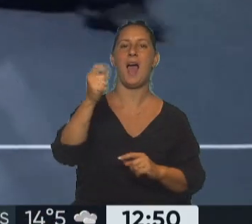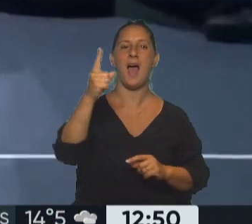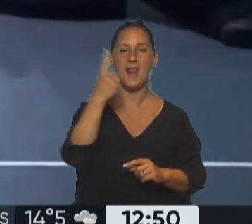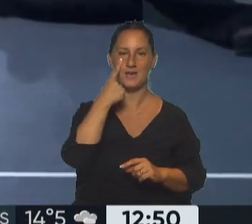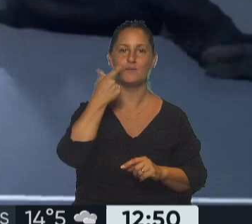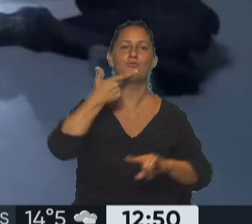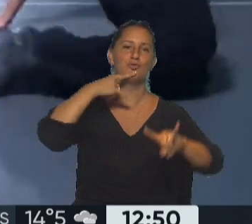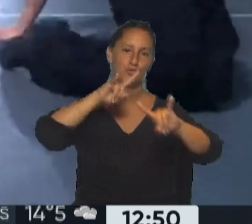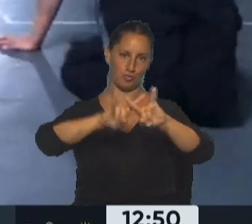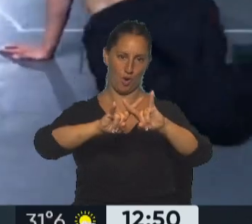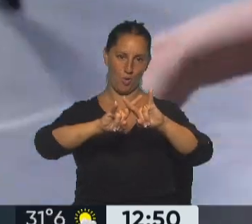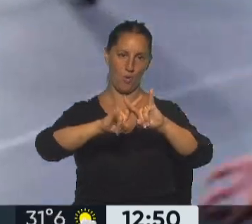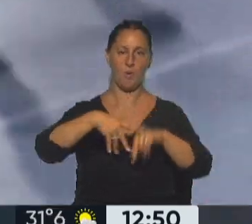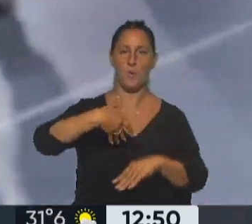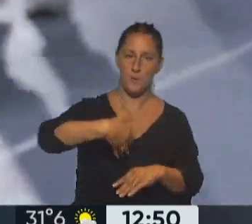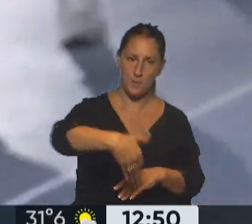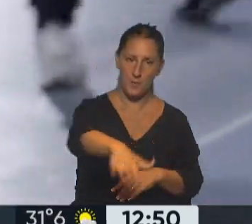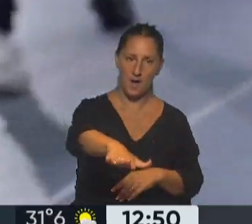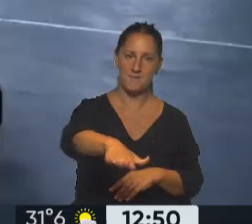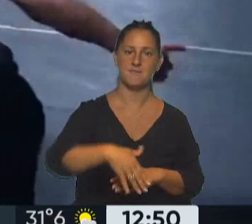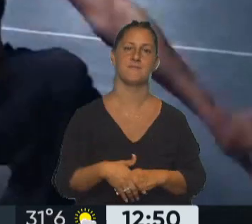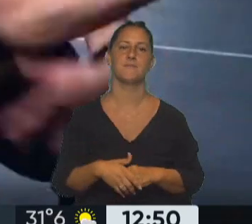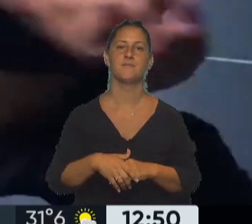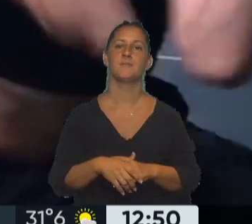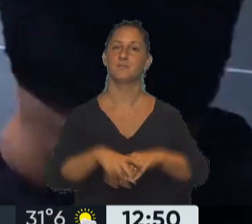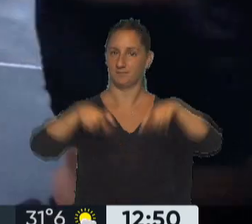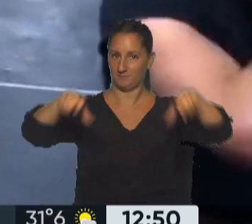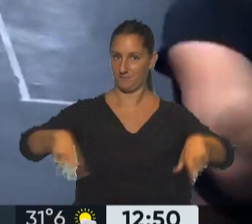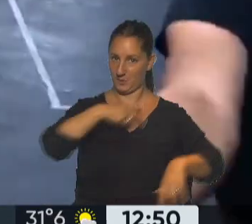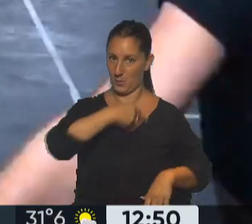sobre el escenario. Decíamos próximamente a estadio lleno en Vélez.